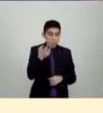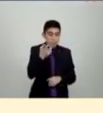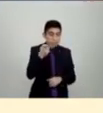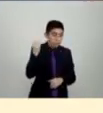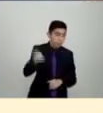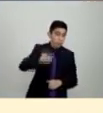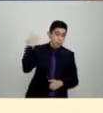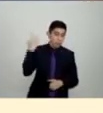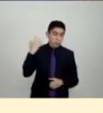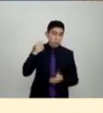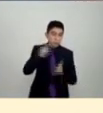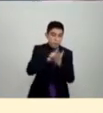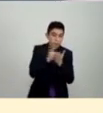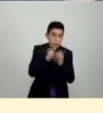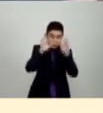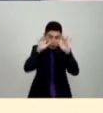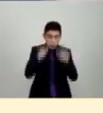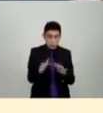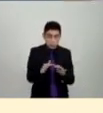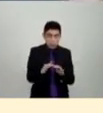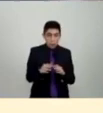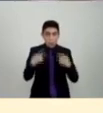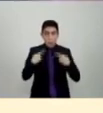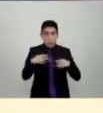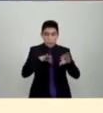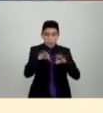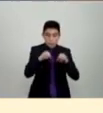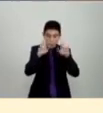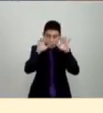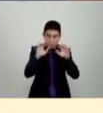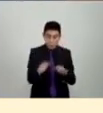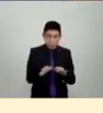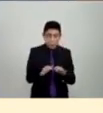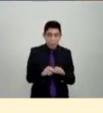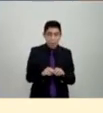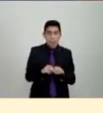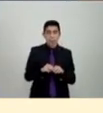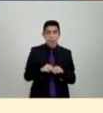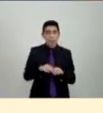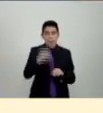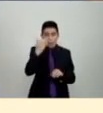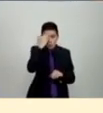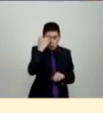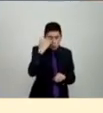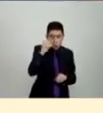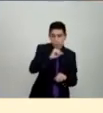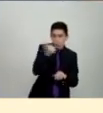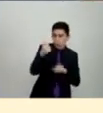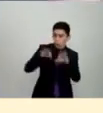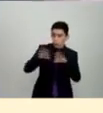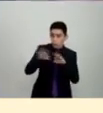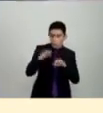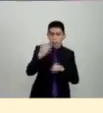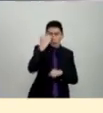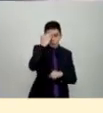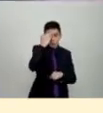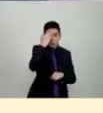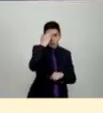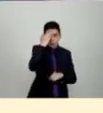literarios para que los escritores, por lo menos a nivel de escritores, conocieran el trabajo de otros colegas y al mismo tiempo